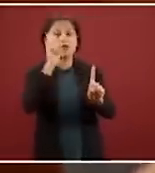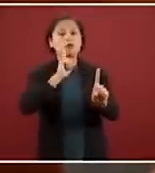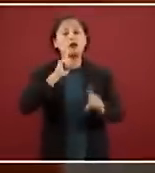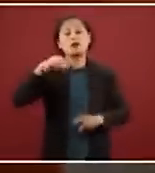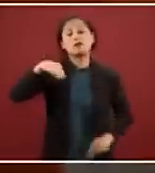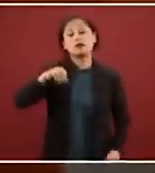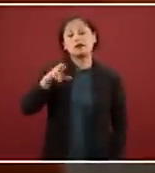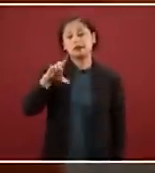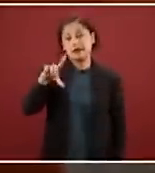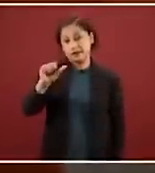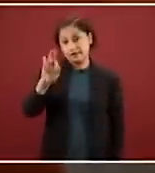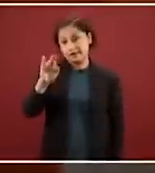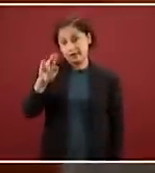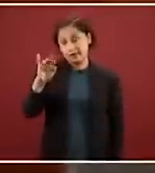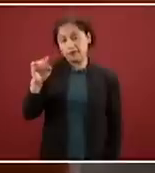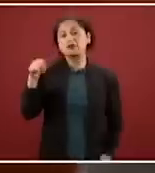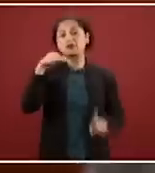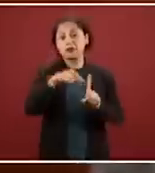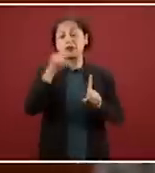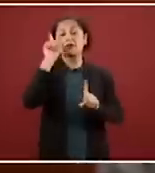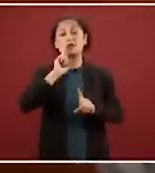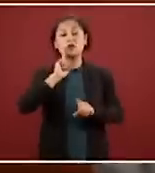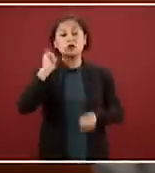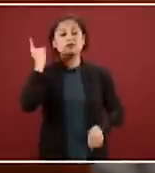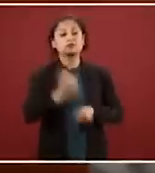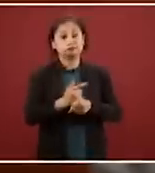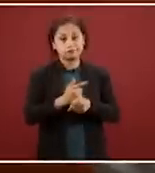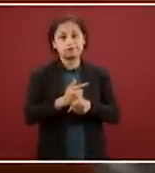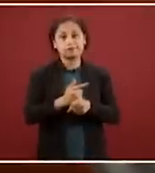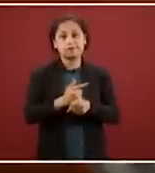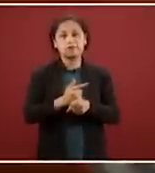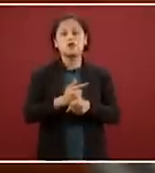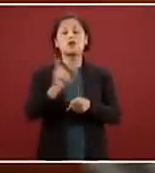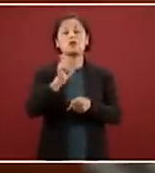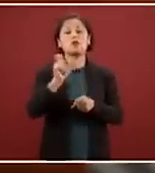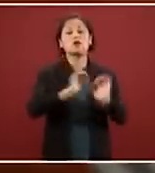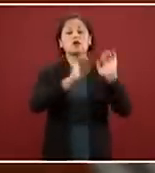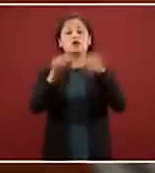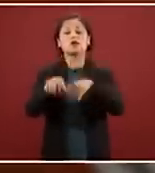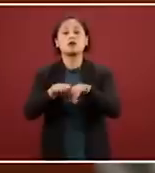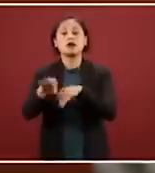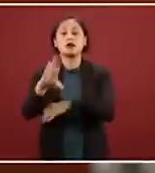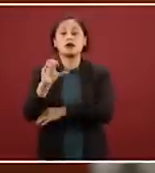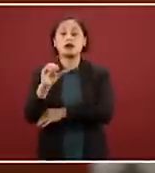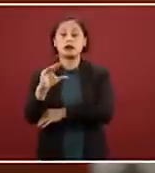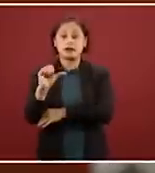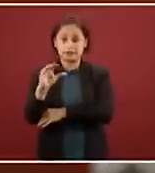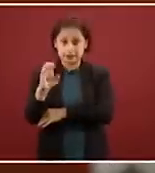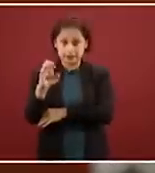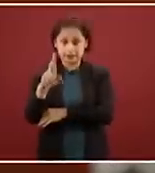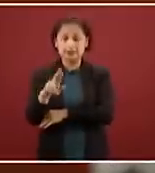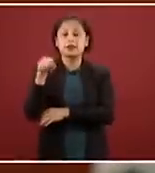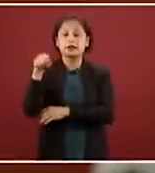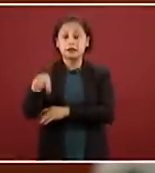que se detectó que cuando ella entra al CAICE, que es el organismo que se creó para atender a